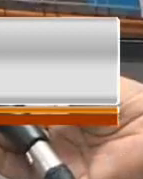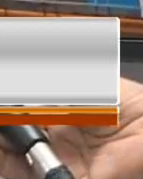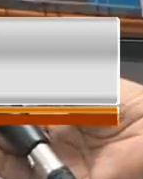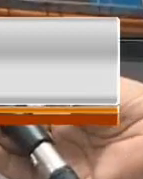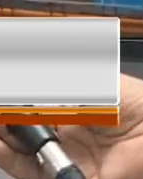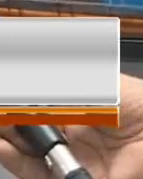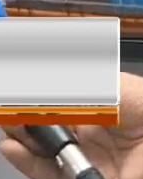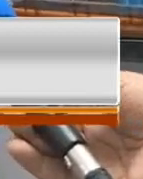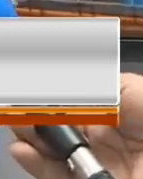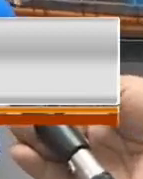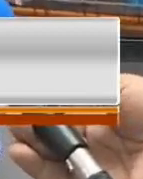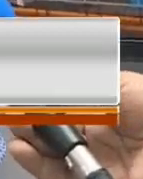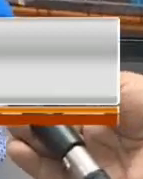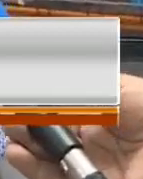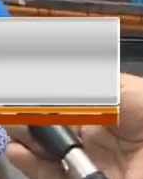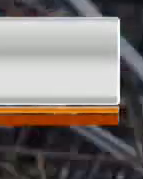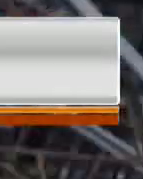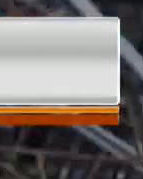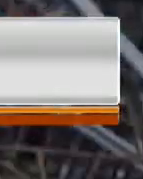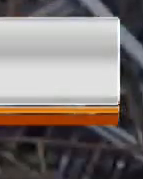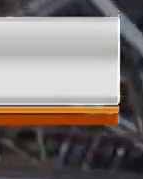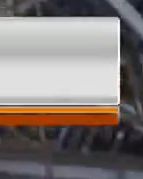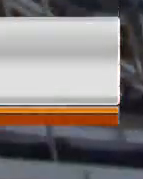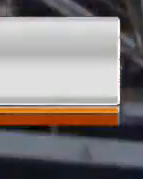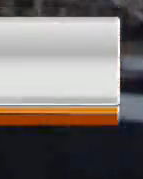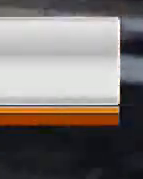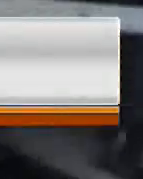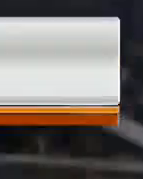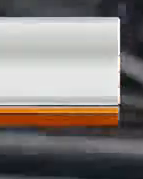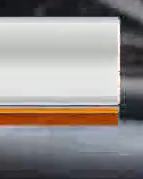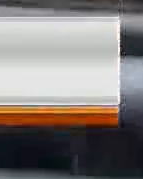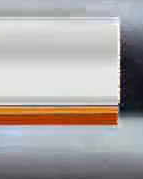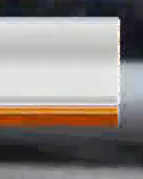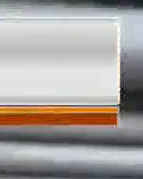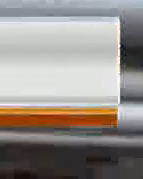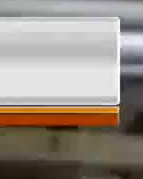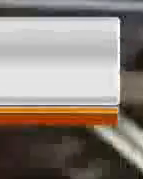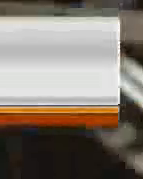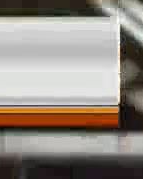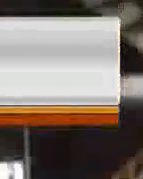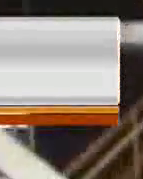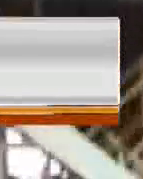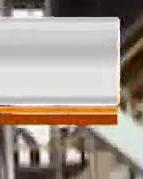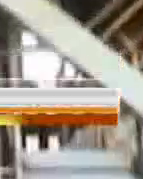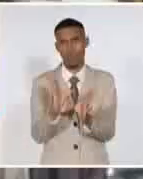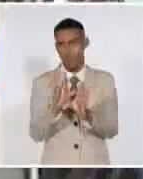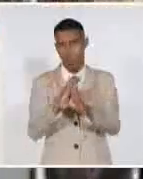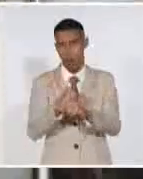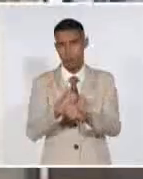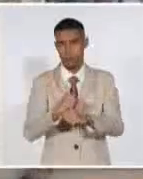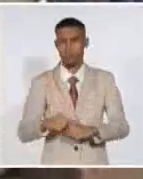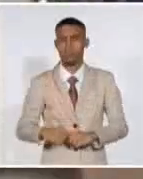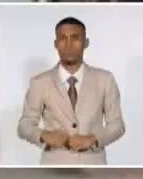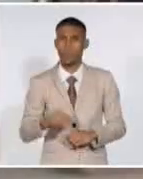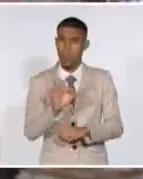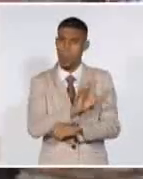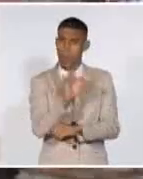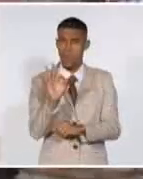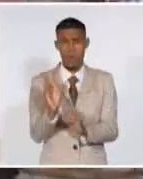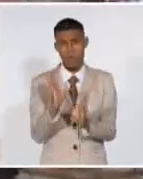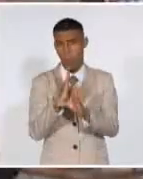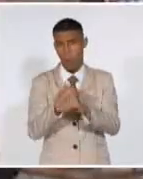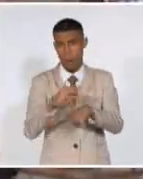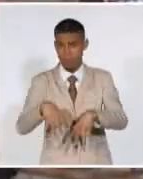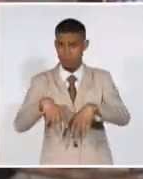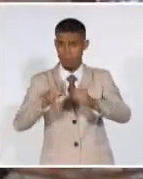mw reserva quiere decir que con la reserva que tenemos no estamos estimando afectación del servicio por déficit capación durante todo el día incluido la máxima